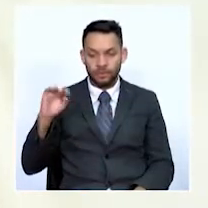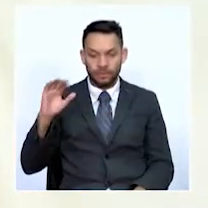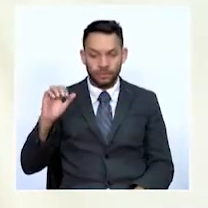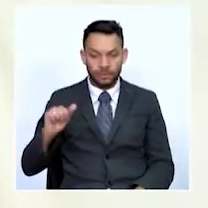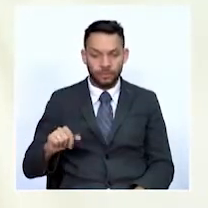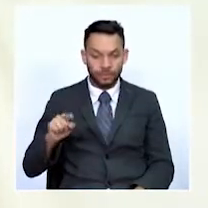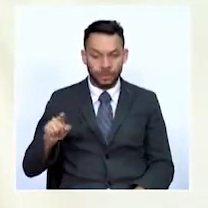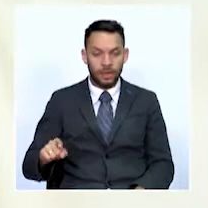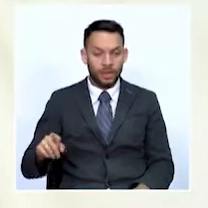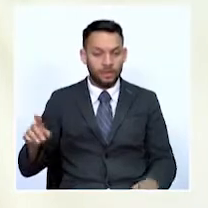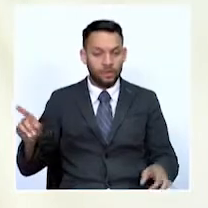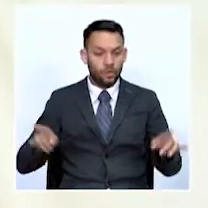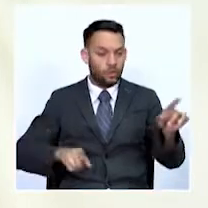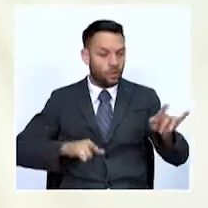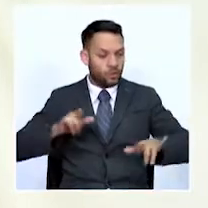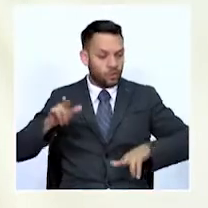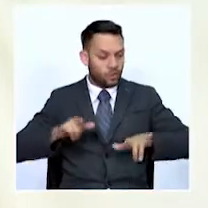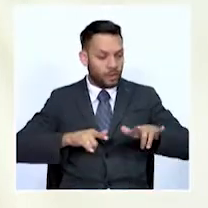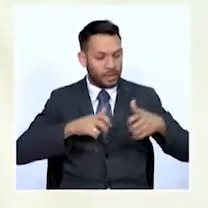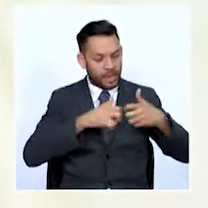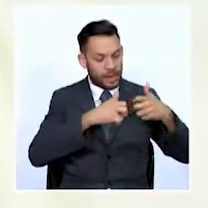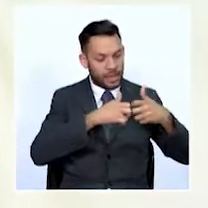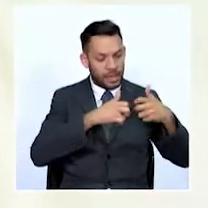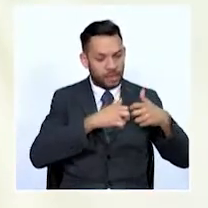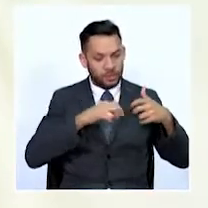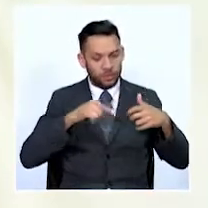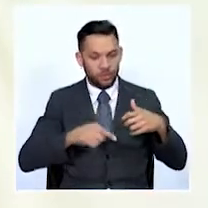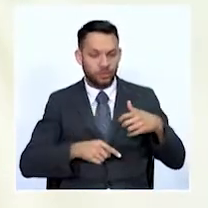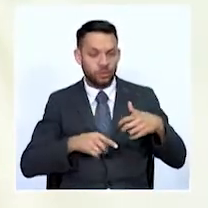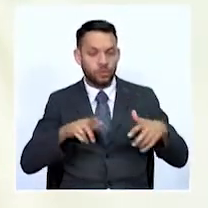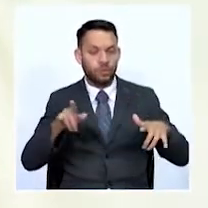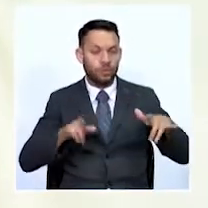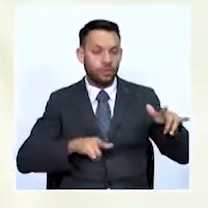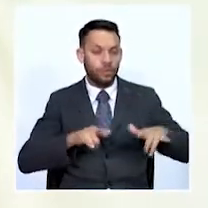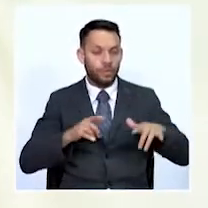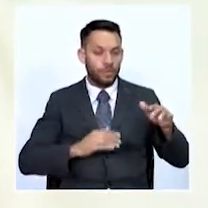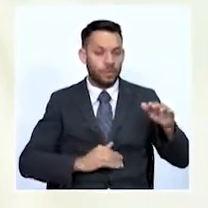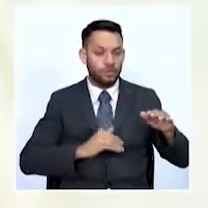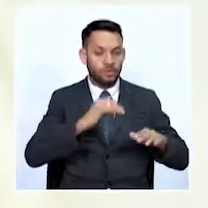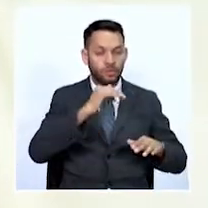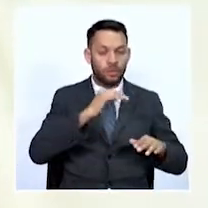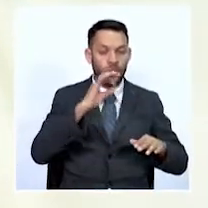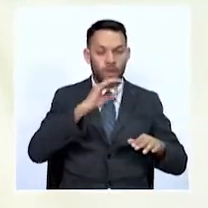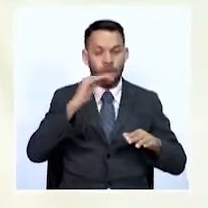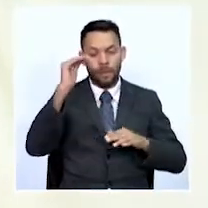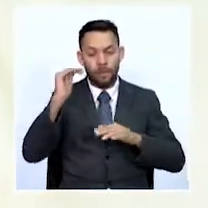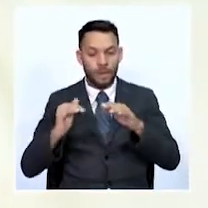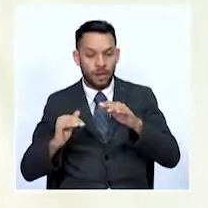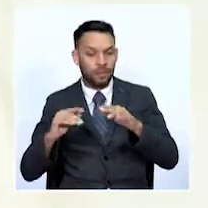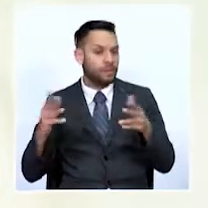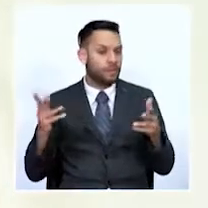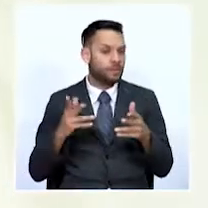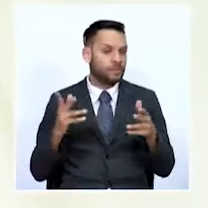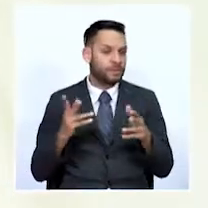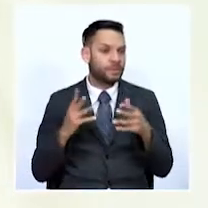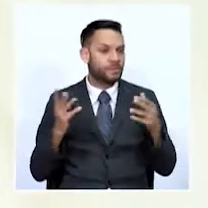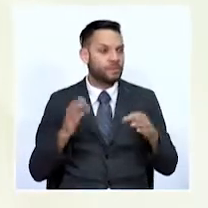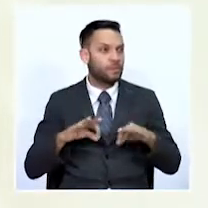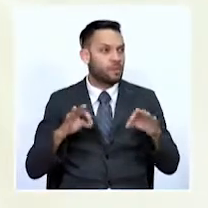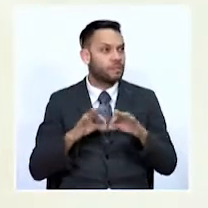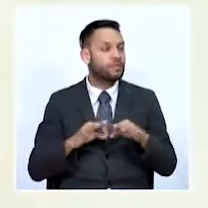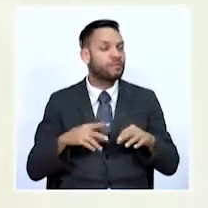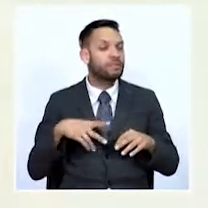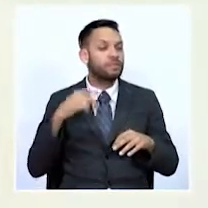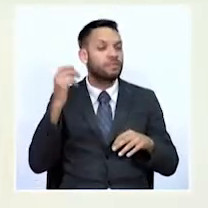que actúa regulando si está más baja o alta. Y se coloca a nivel de los pliegues amigdalares,